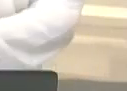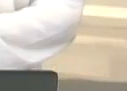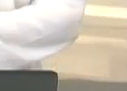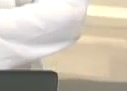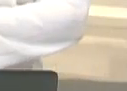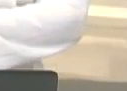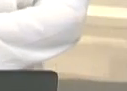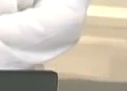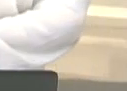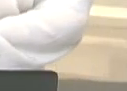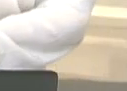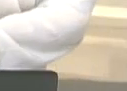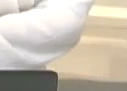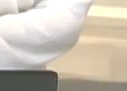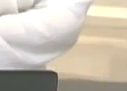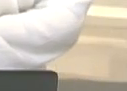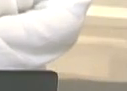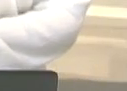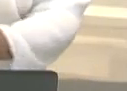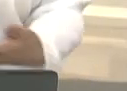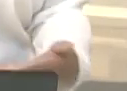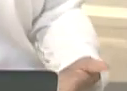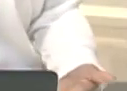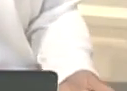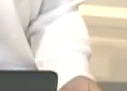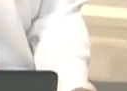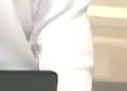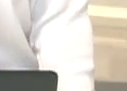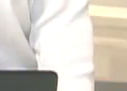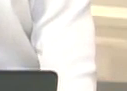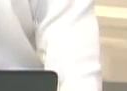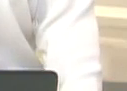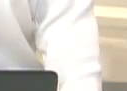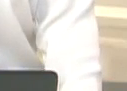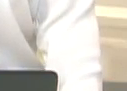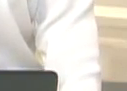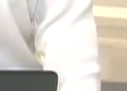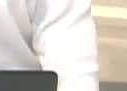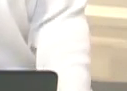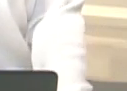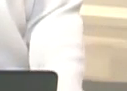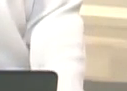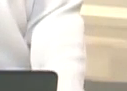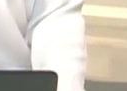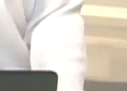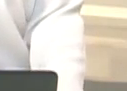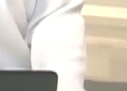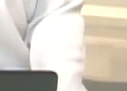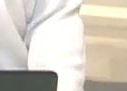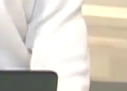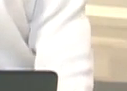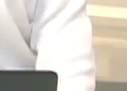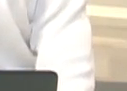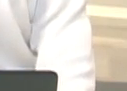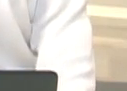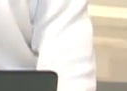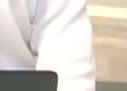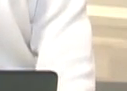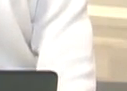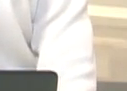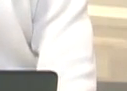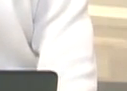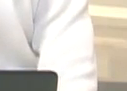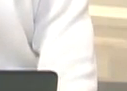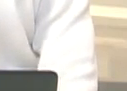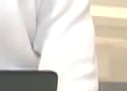Buenas tardes, establecemos el presente contacto en directo para trasladarnos de inmediato al Poliedro de Caracas. Allí se realiza la habitual rueda